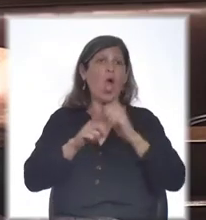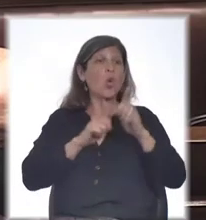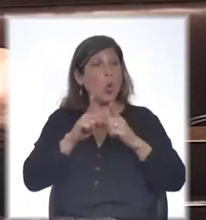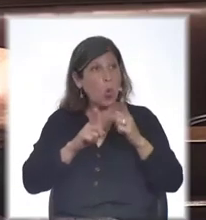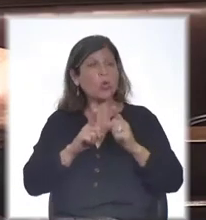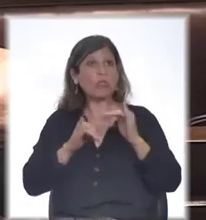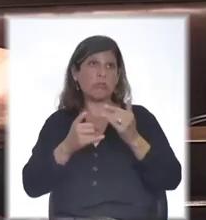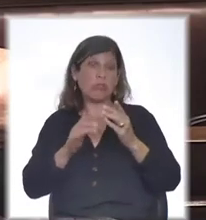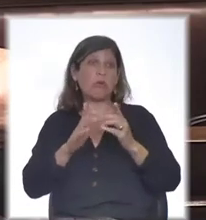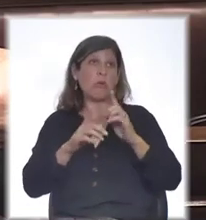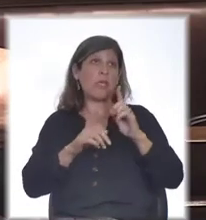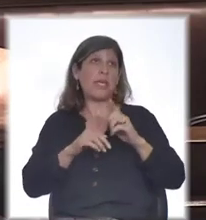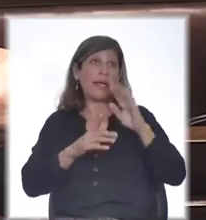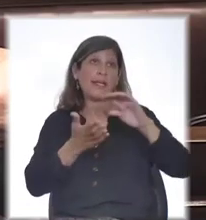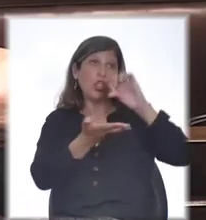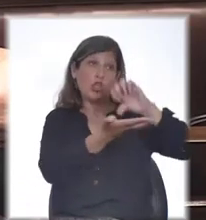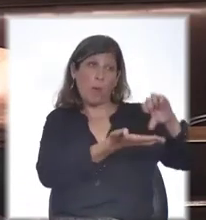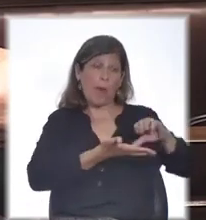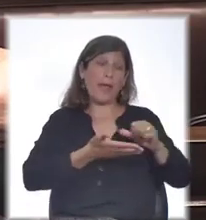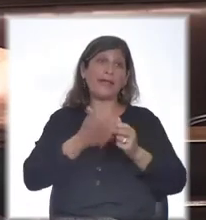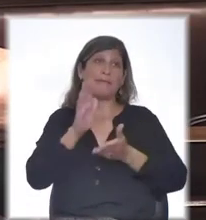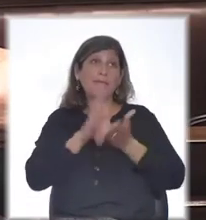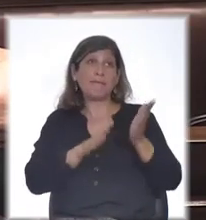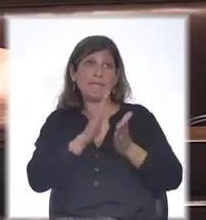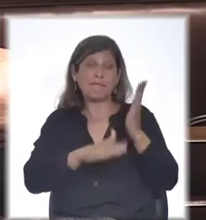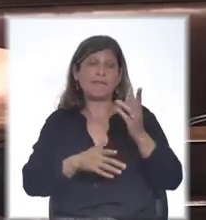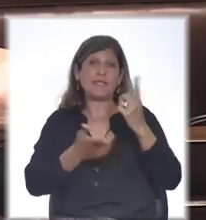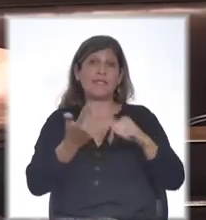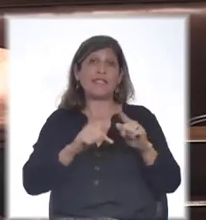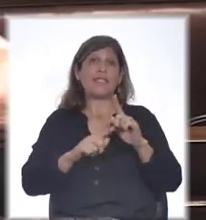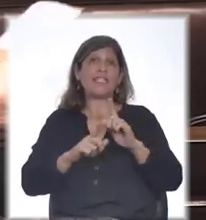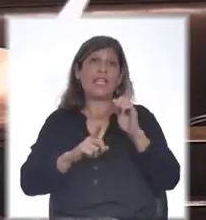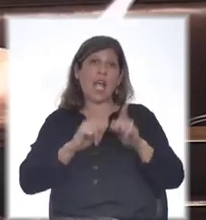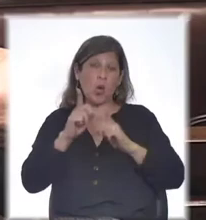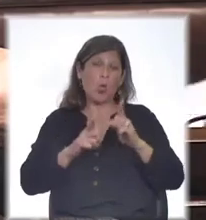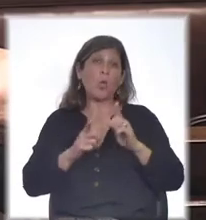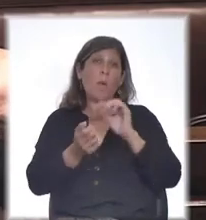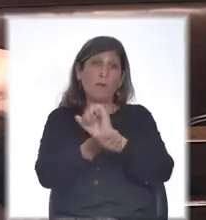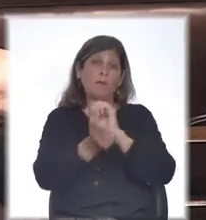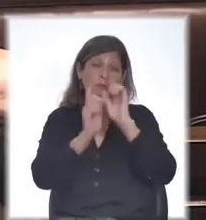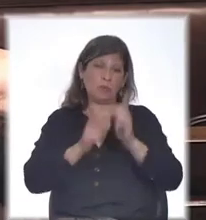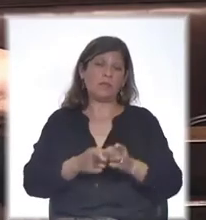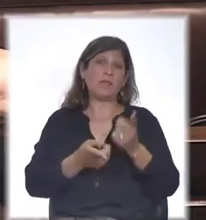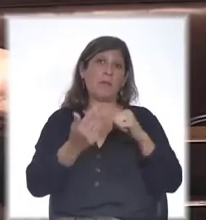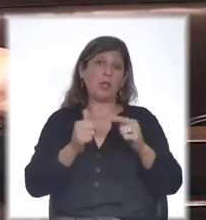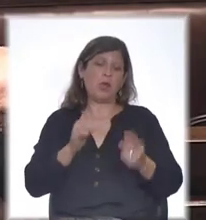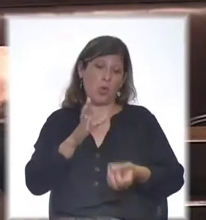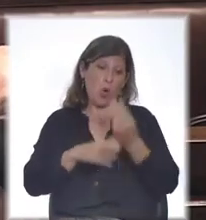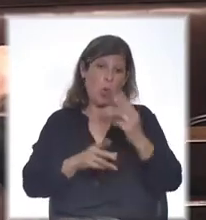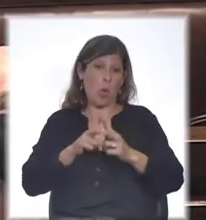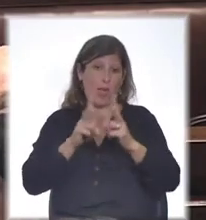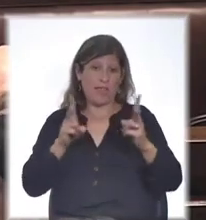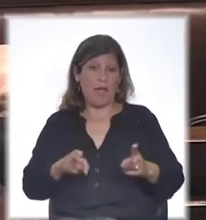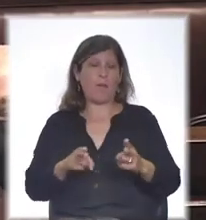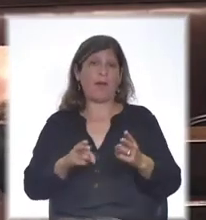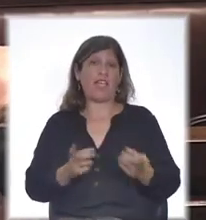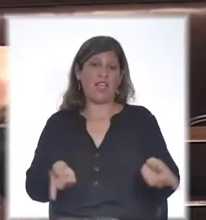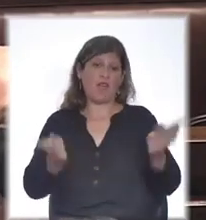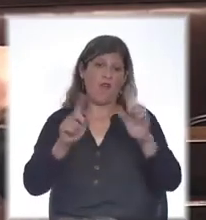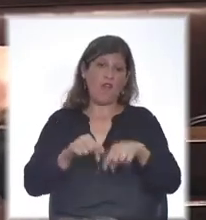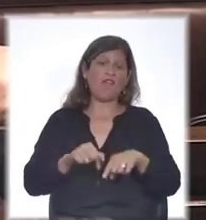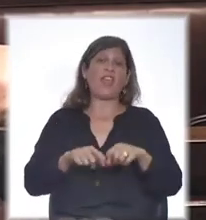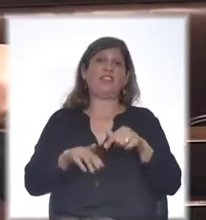época presos, pero que abría una nueva etapa y el regreso a la institucionalidad. Es que el resultado